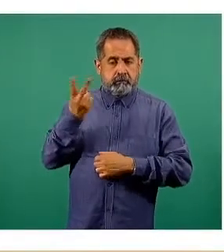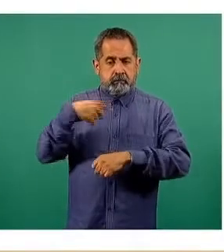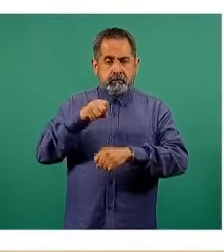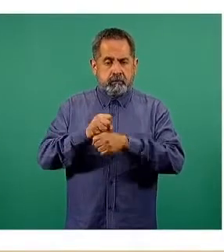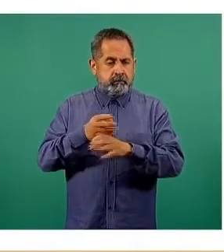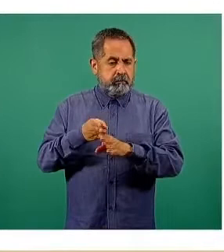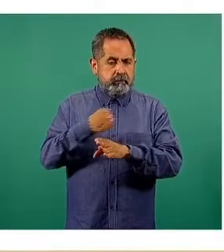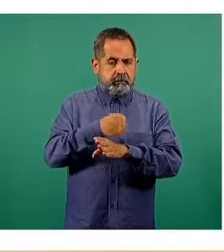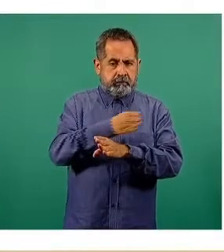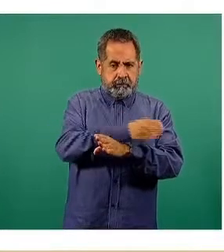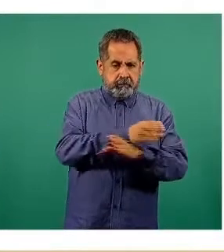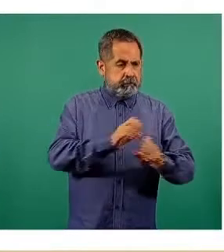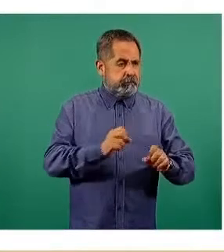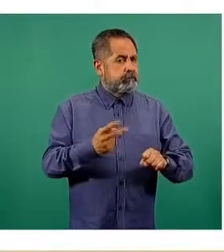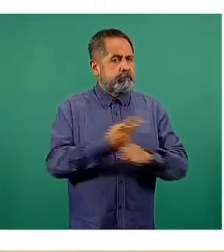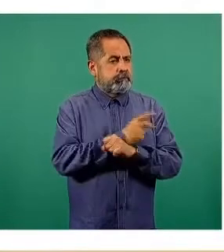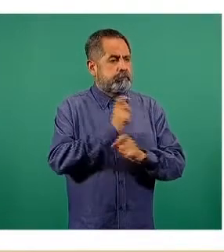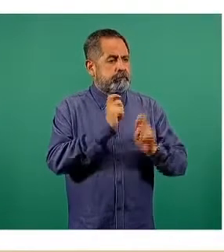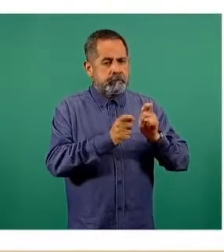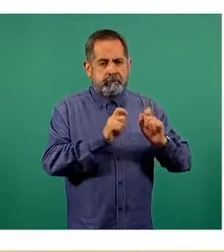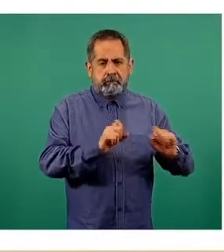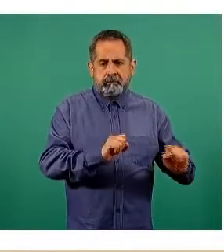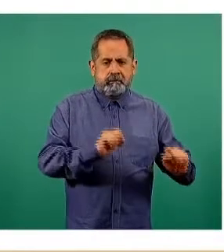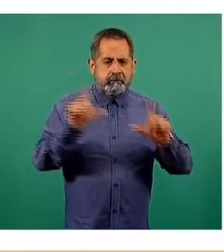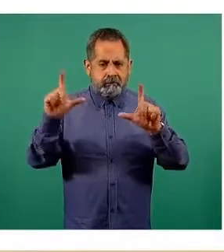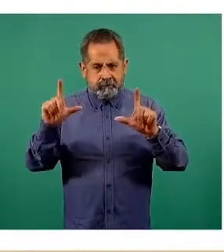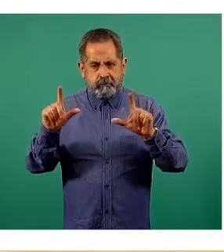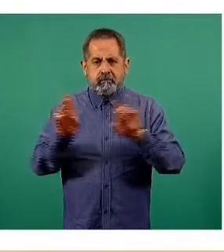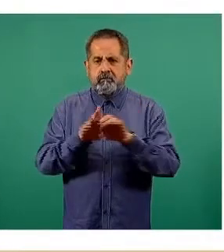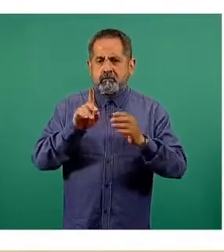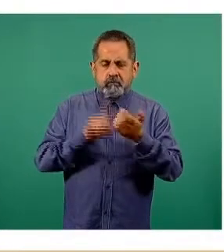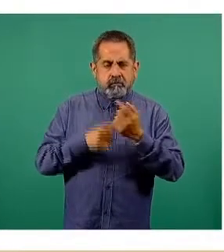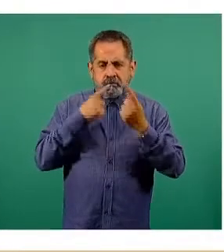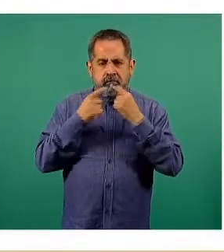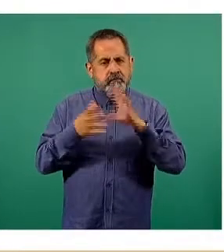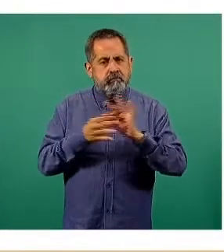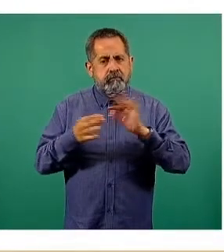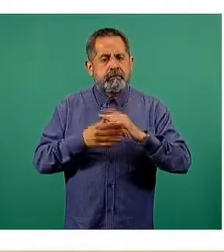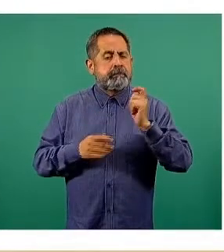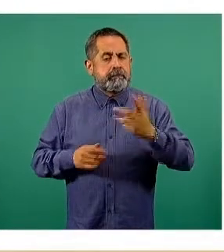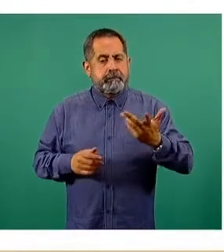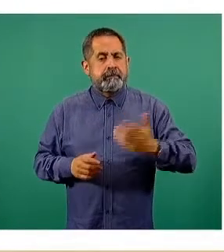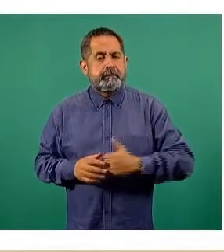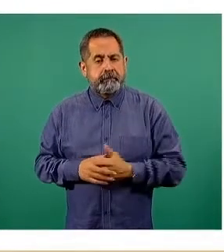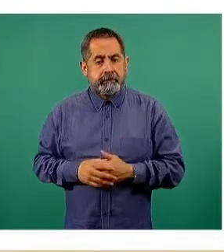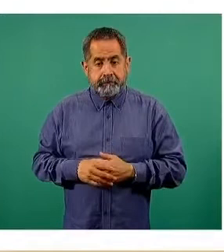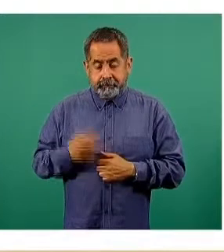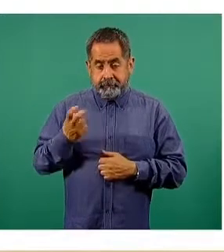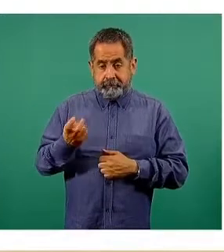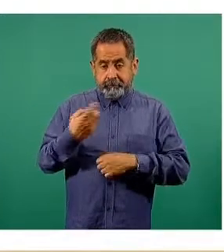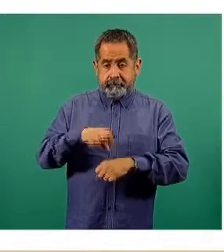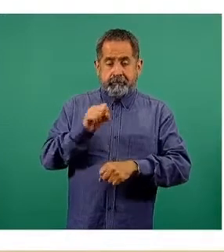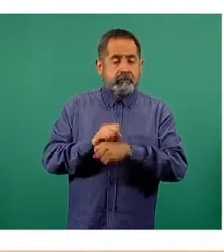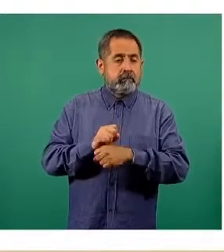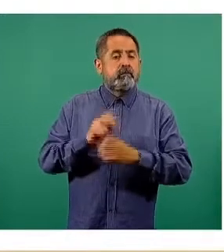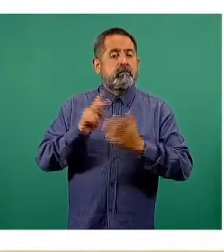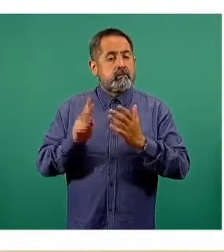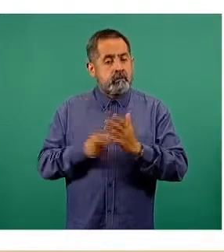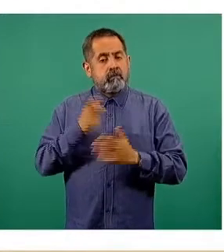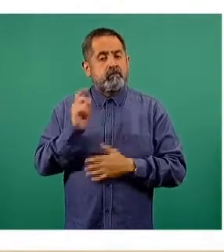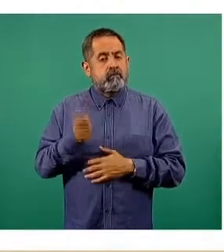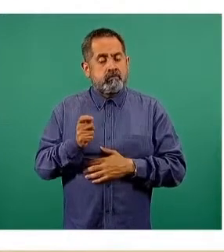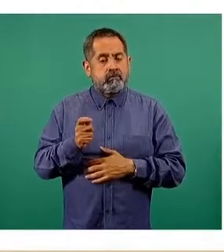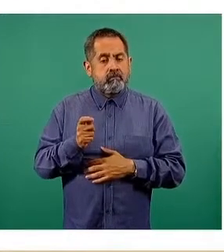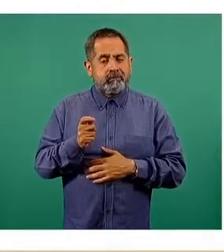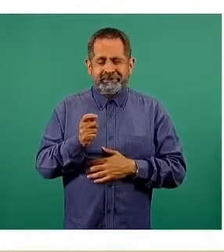lo que estamos graficando en la curva del comportamiento epidémico, pues bueno, esta semana vuelve nuevamente a